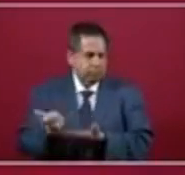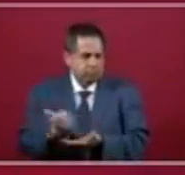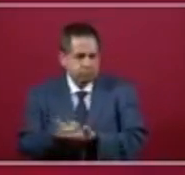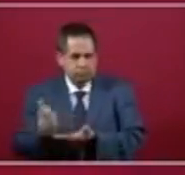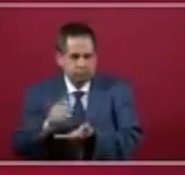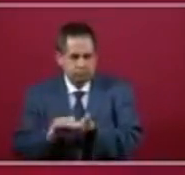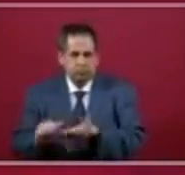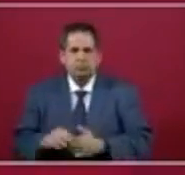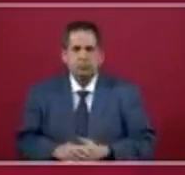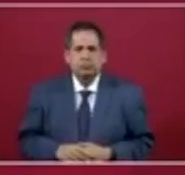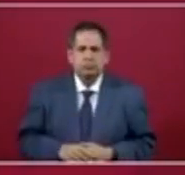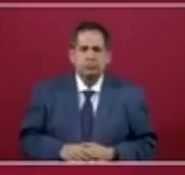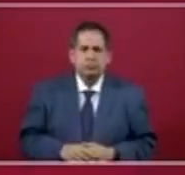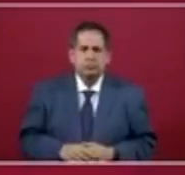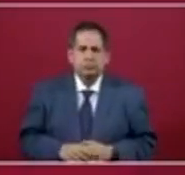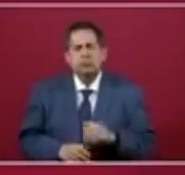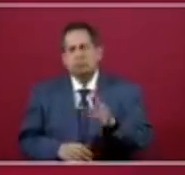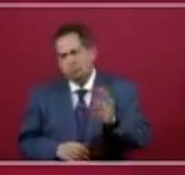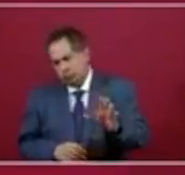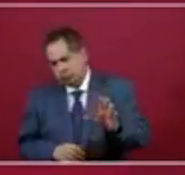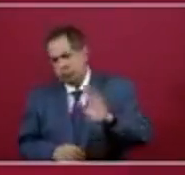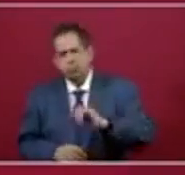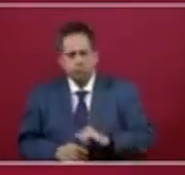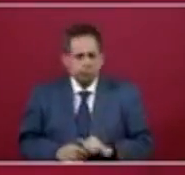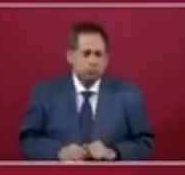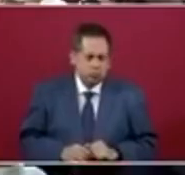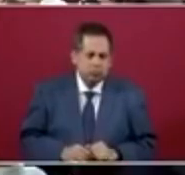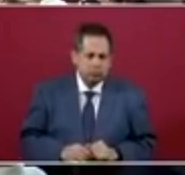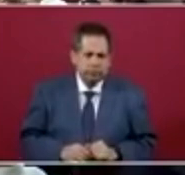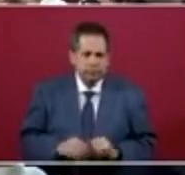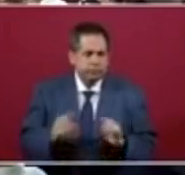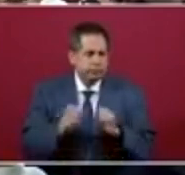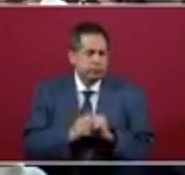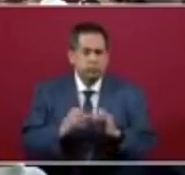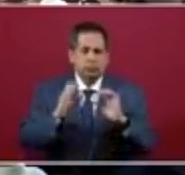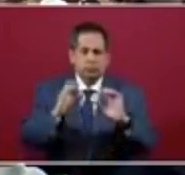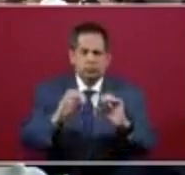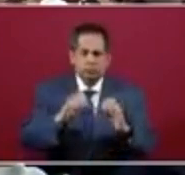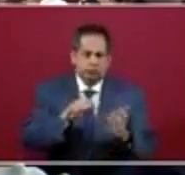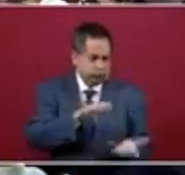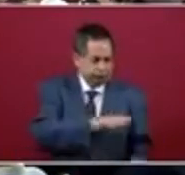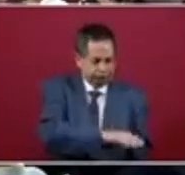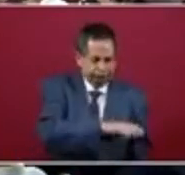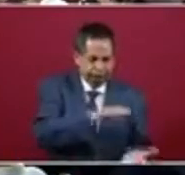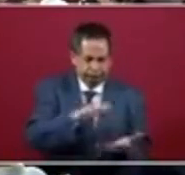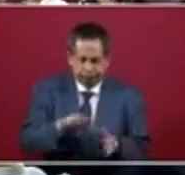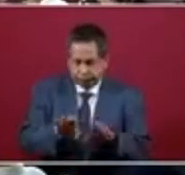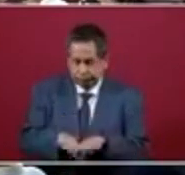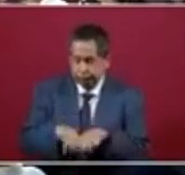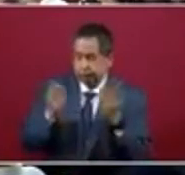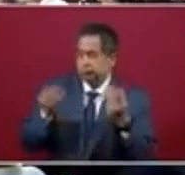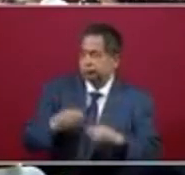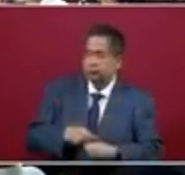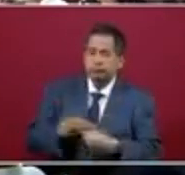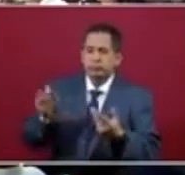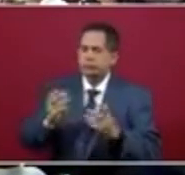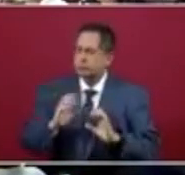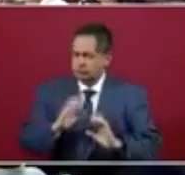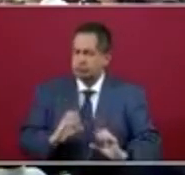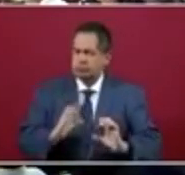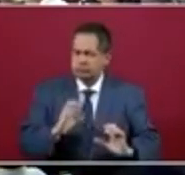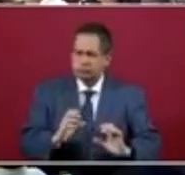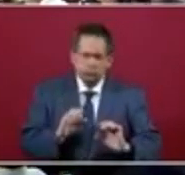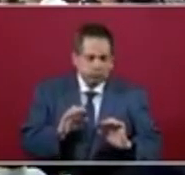haber cuidado en la entrega de documentos